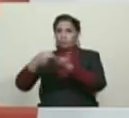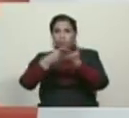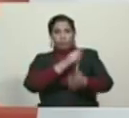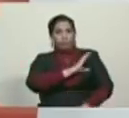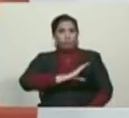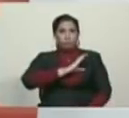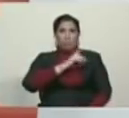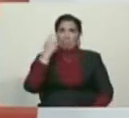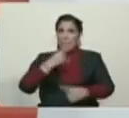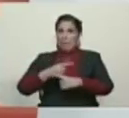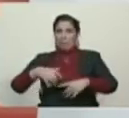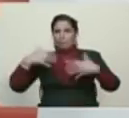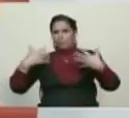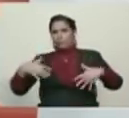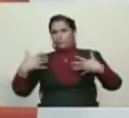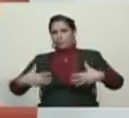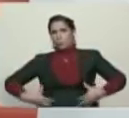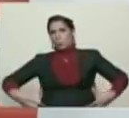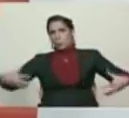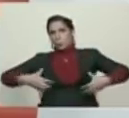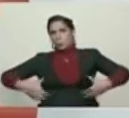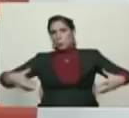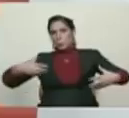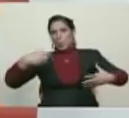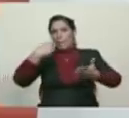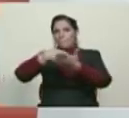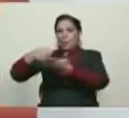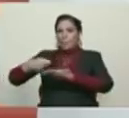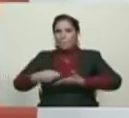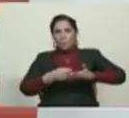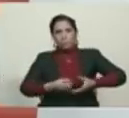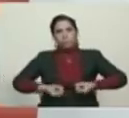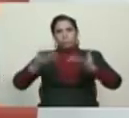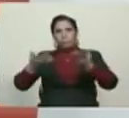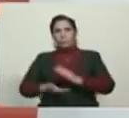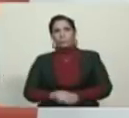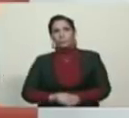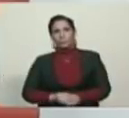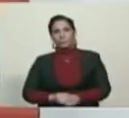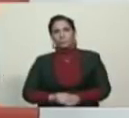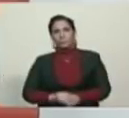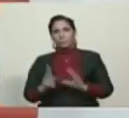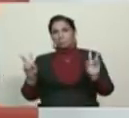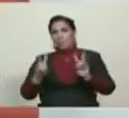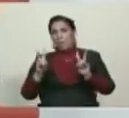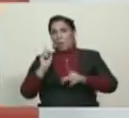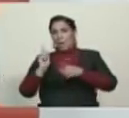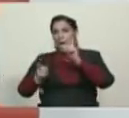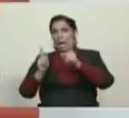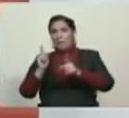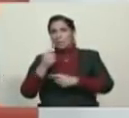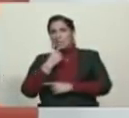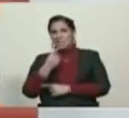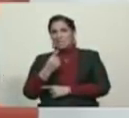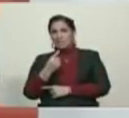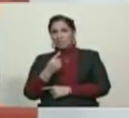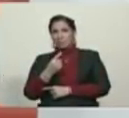plata, que le va a entregar sus valores a alguien que dice yo soy